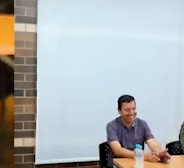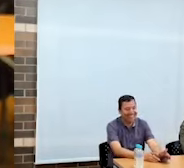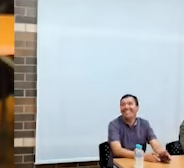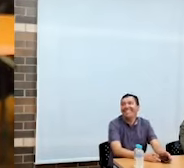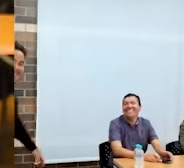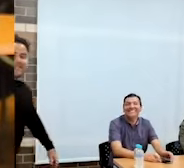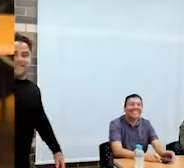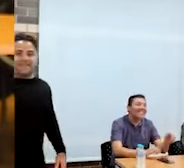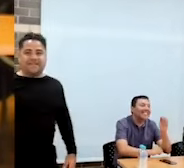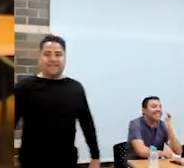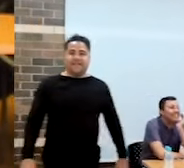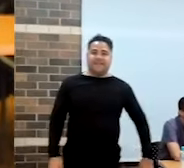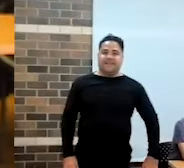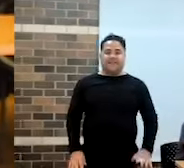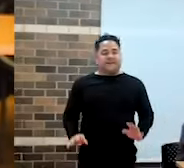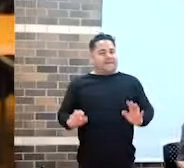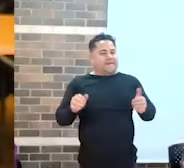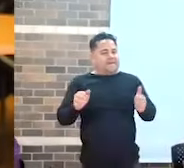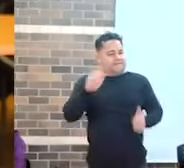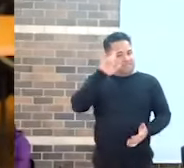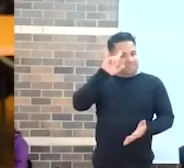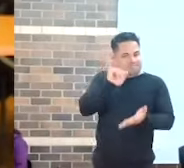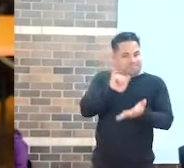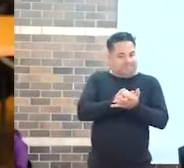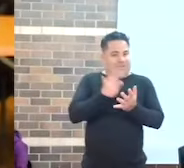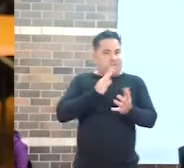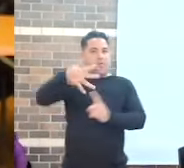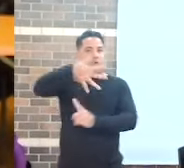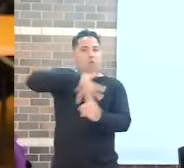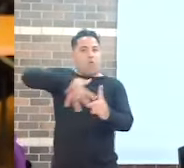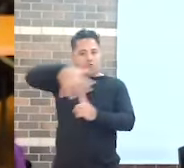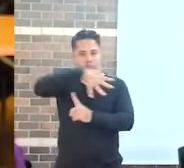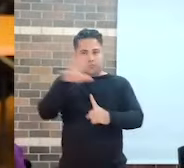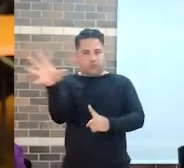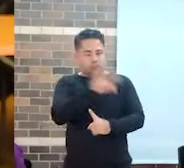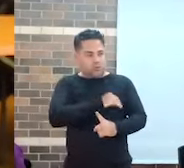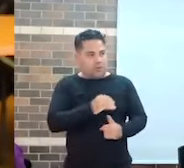Bueno, yo creo que nos han colocado en un contexto